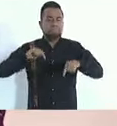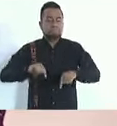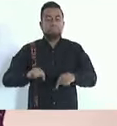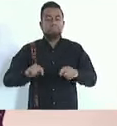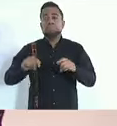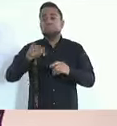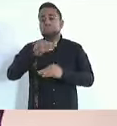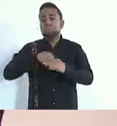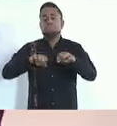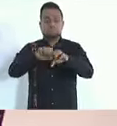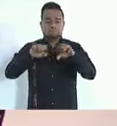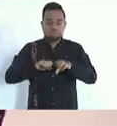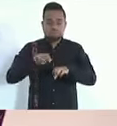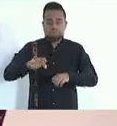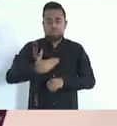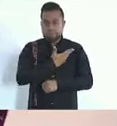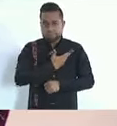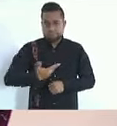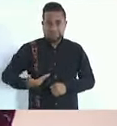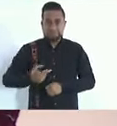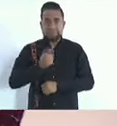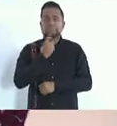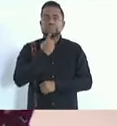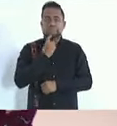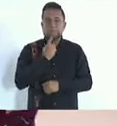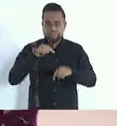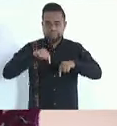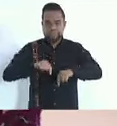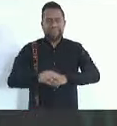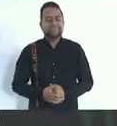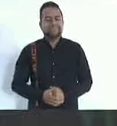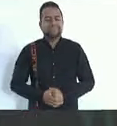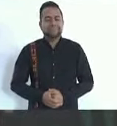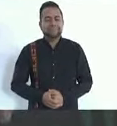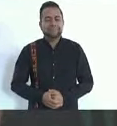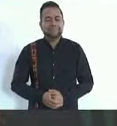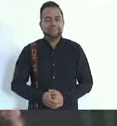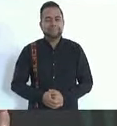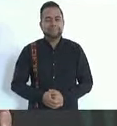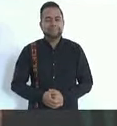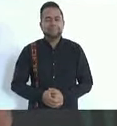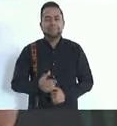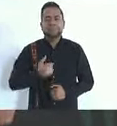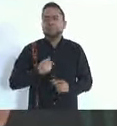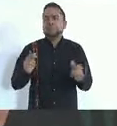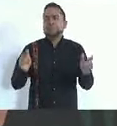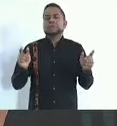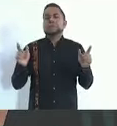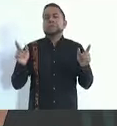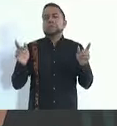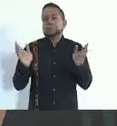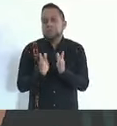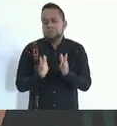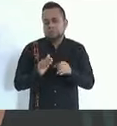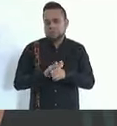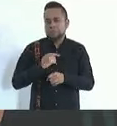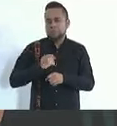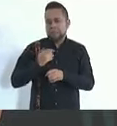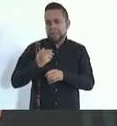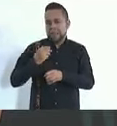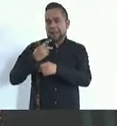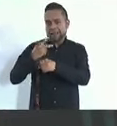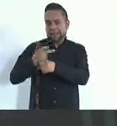el equipo del presidente Andrés Manuel López Obrador. Voy a ser breve porque les voy a aceptar la invitación